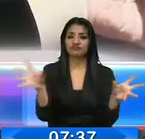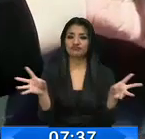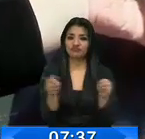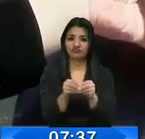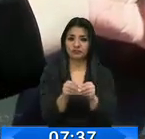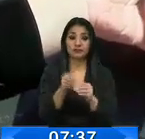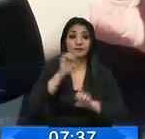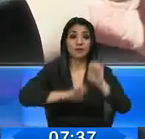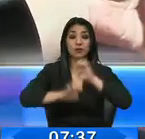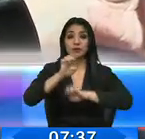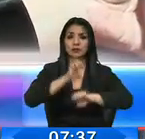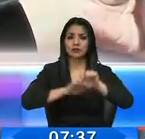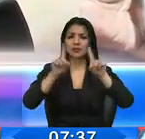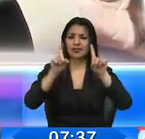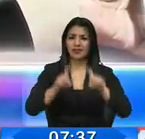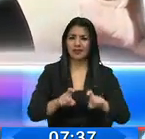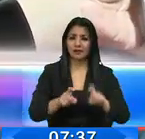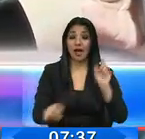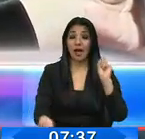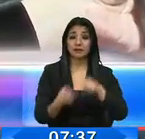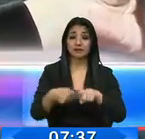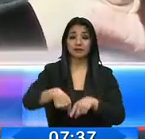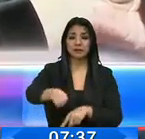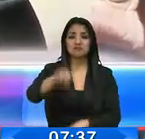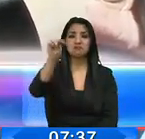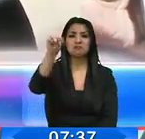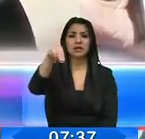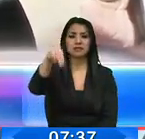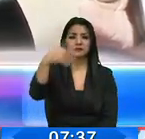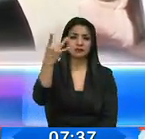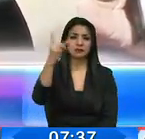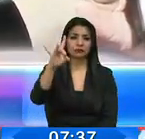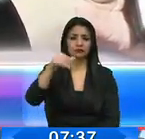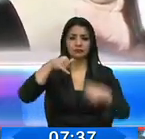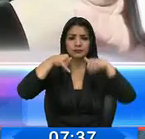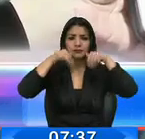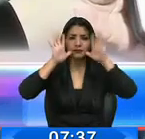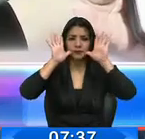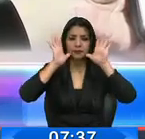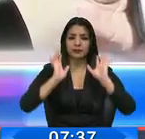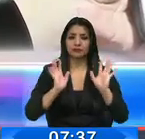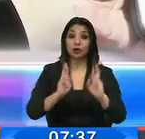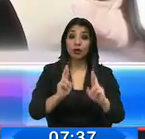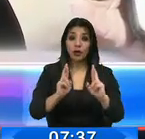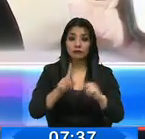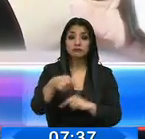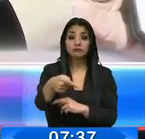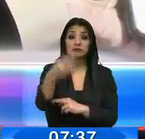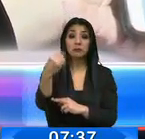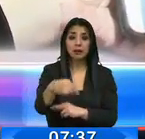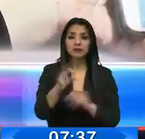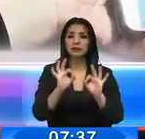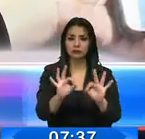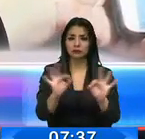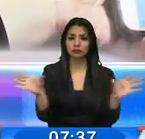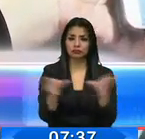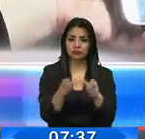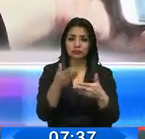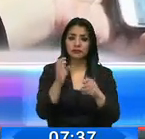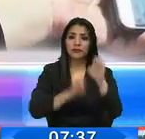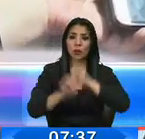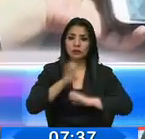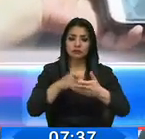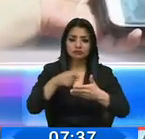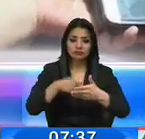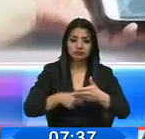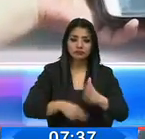esas evaluaciones las deberíamos tener hasta el próximo martes 18. Eso es lo que nosotros aspiramos. El próximo martes 18 ya tener ya esas